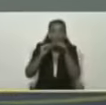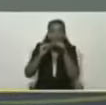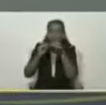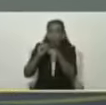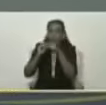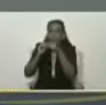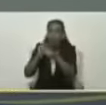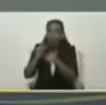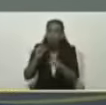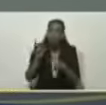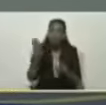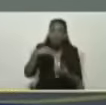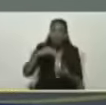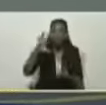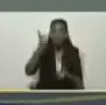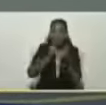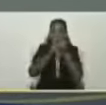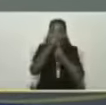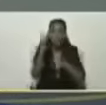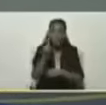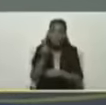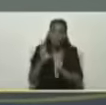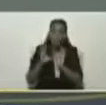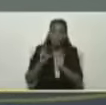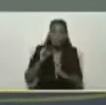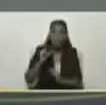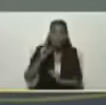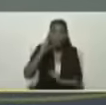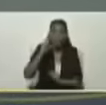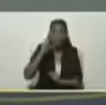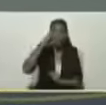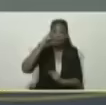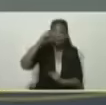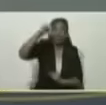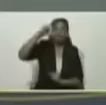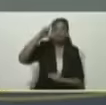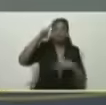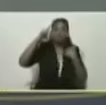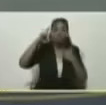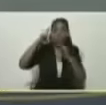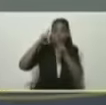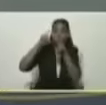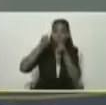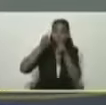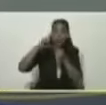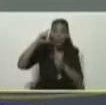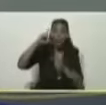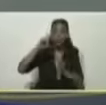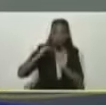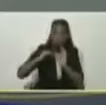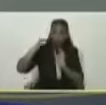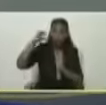Cada vez va a ser más porque la economía va en alta. Estamos en alta.